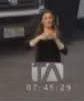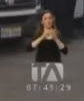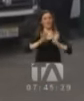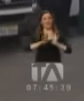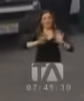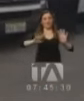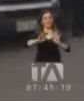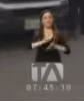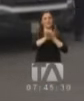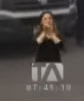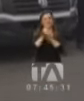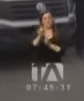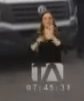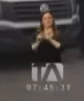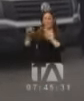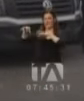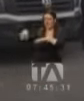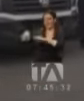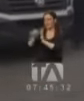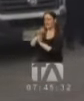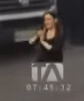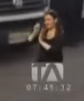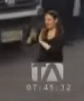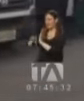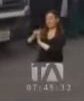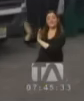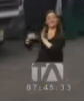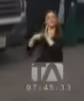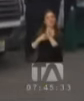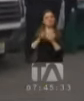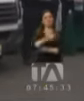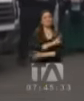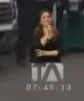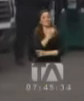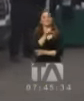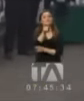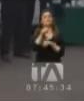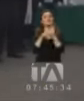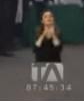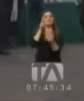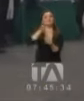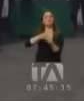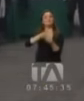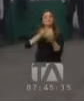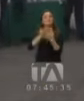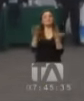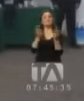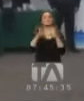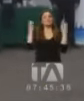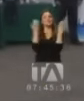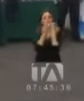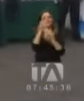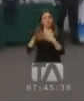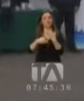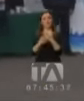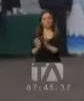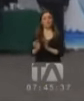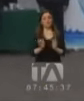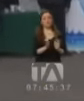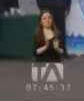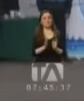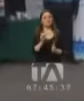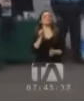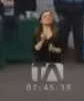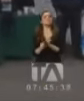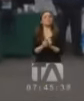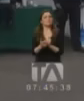un poco más de ayuda para los damnificados. Claro que sí, hoy ganamos, y si usted va a asistir al estadio, ya tiene todo listo, quiere saber qué va a pasar con